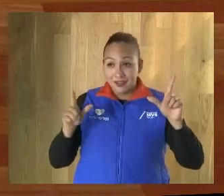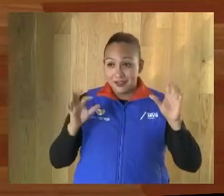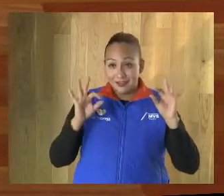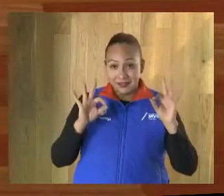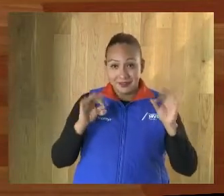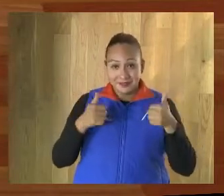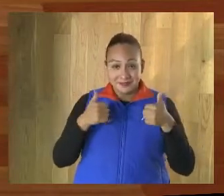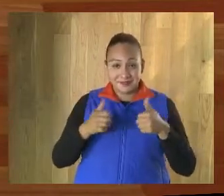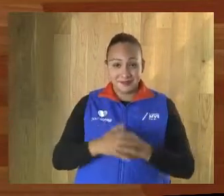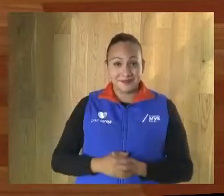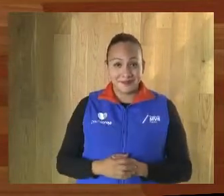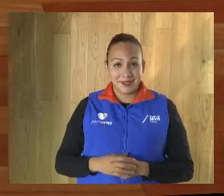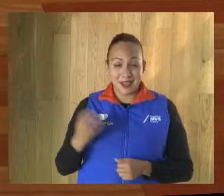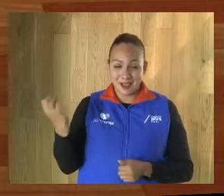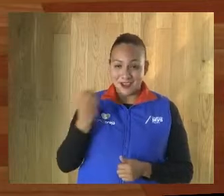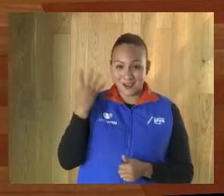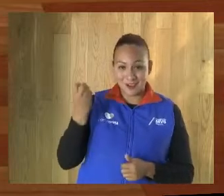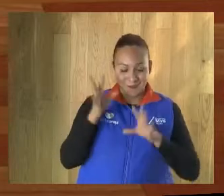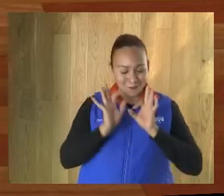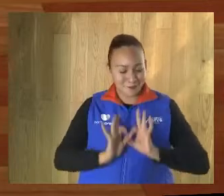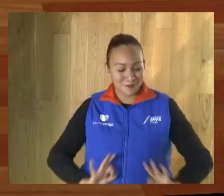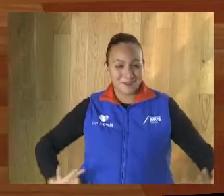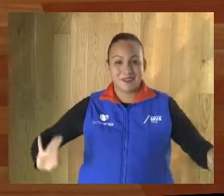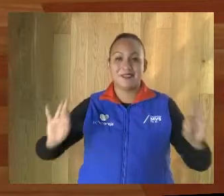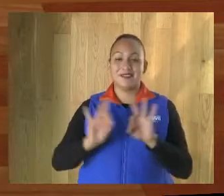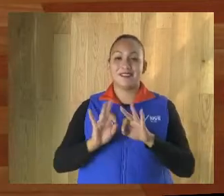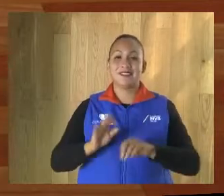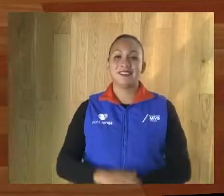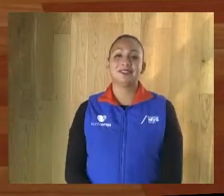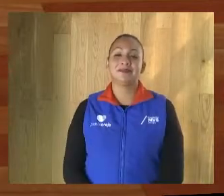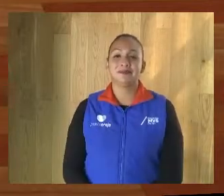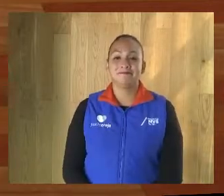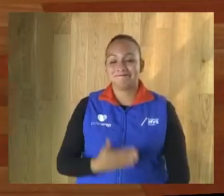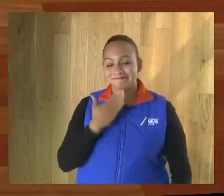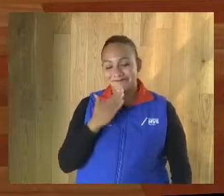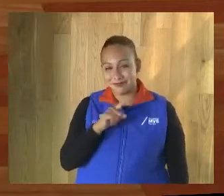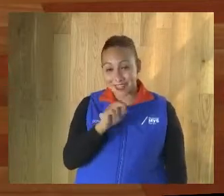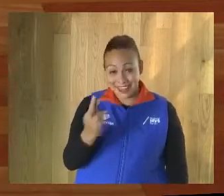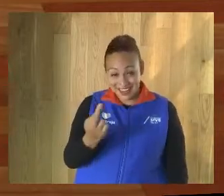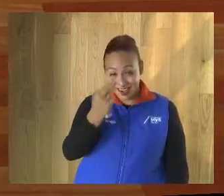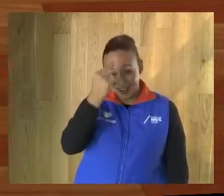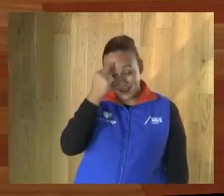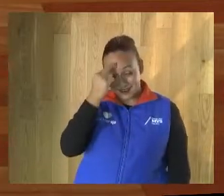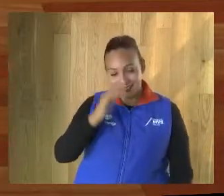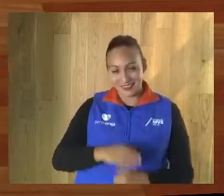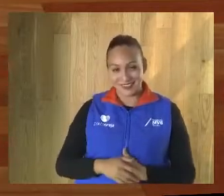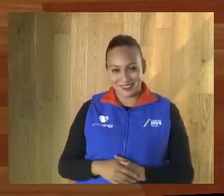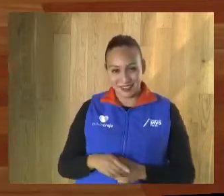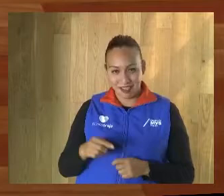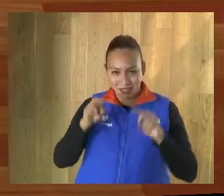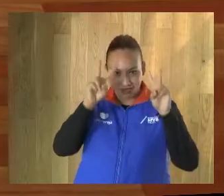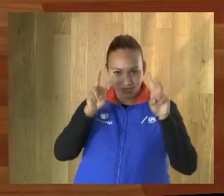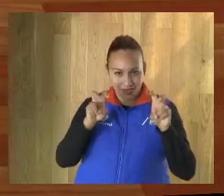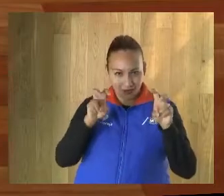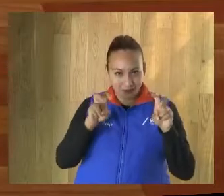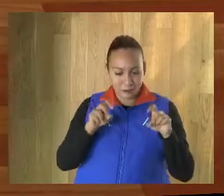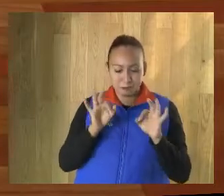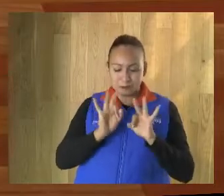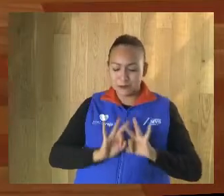Perfecto, ya está listo nuestra conferencia magistral. Entonces, recordar que ya lo decías hace un momentito, el tema